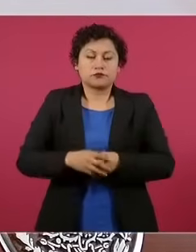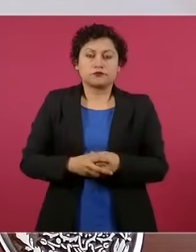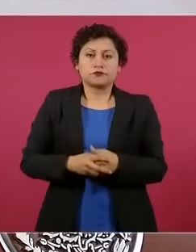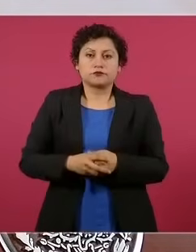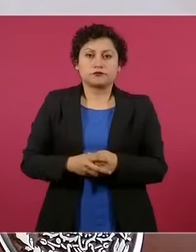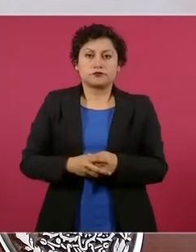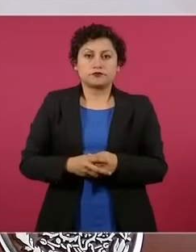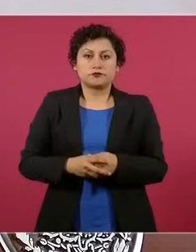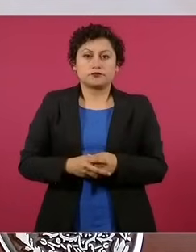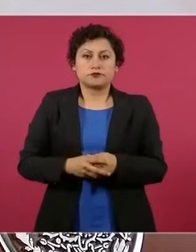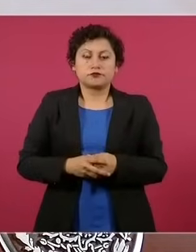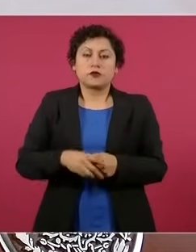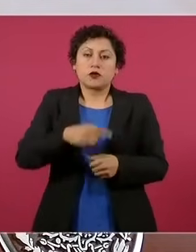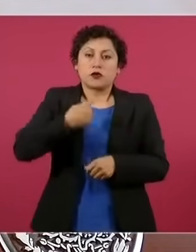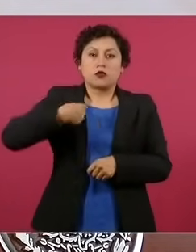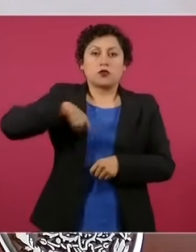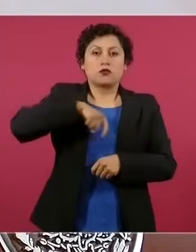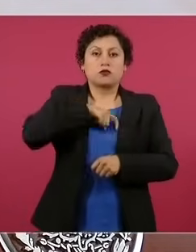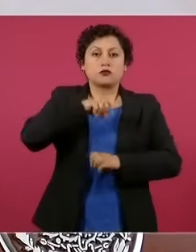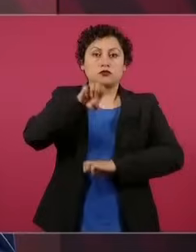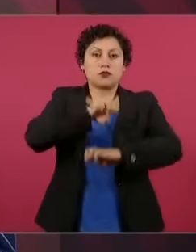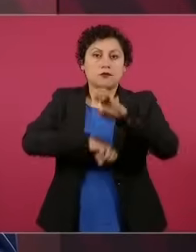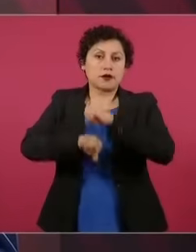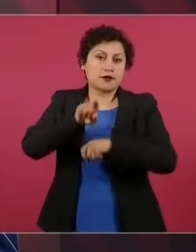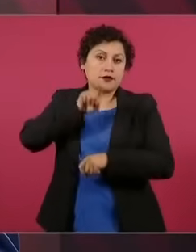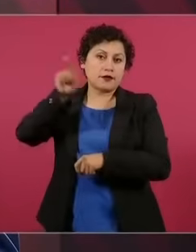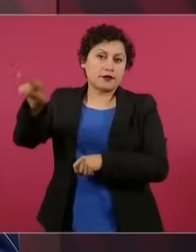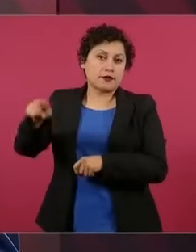en nuestra embajada en Quito.